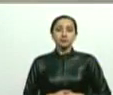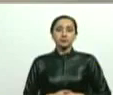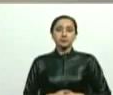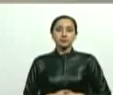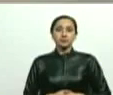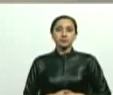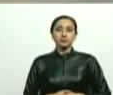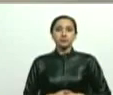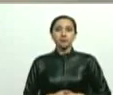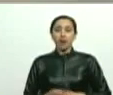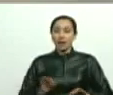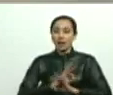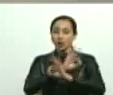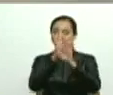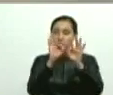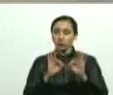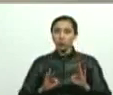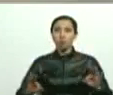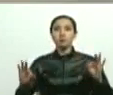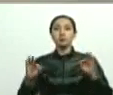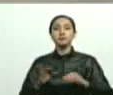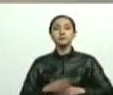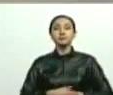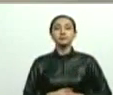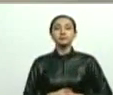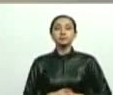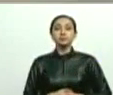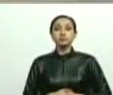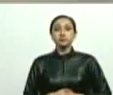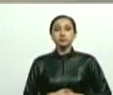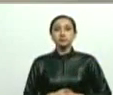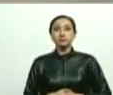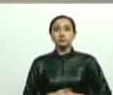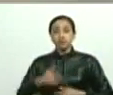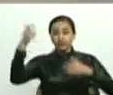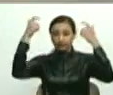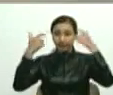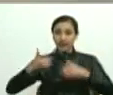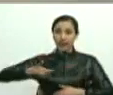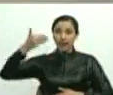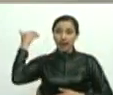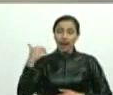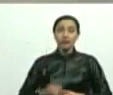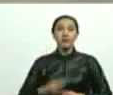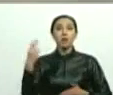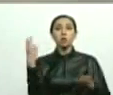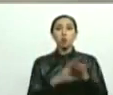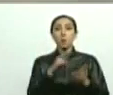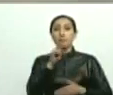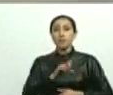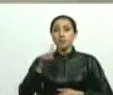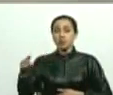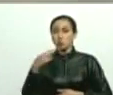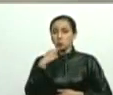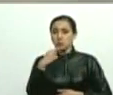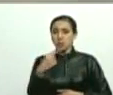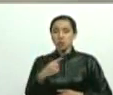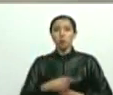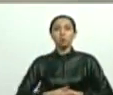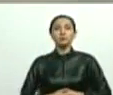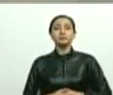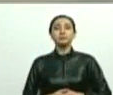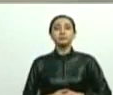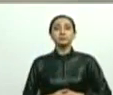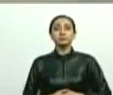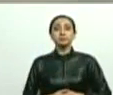si de manera profética nuestro comandante Chávez señaló el año 2021, se